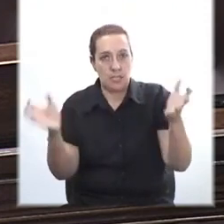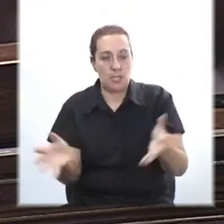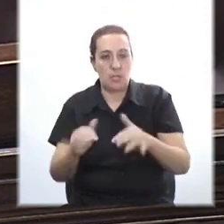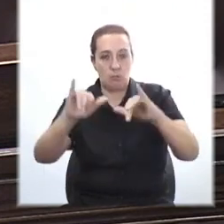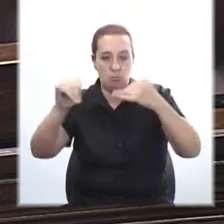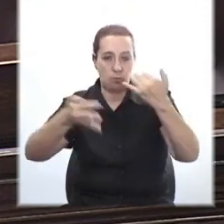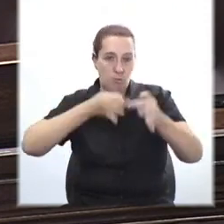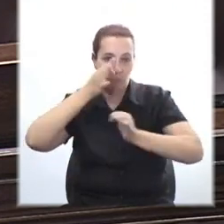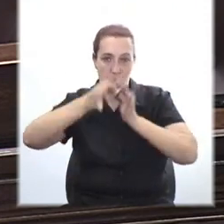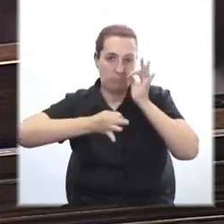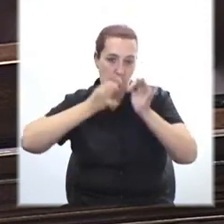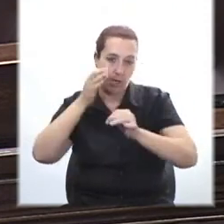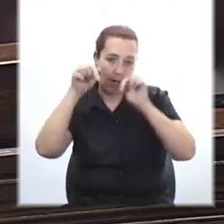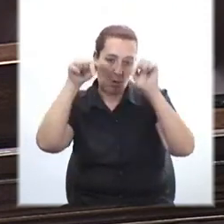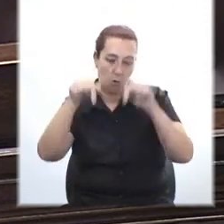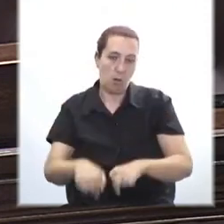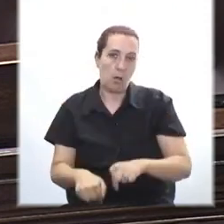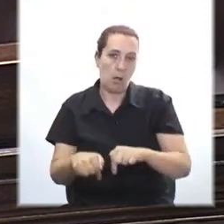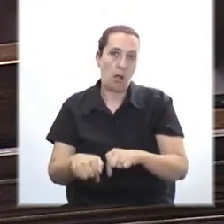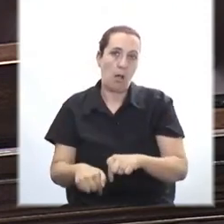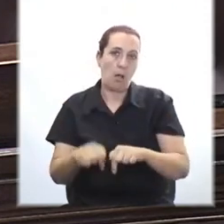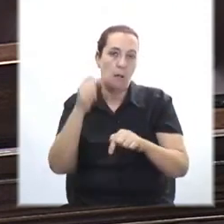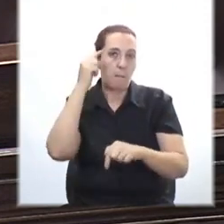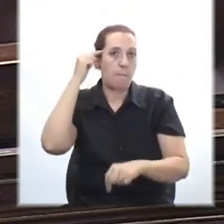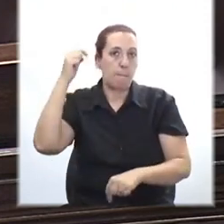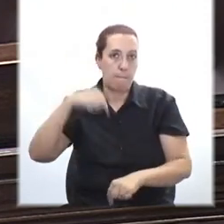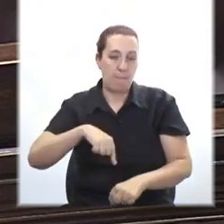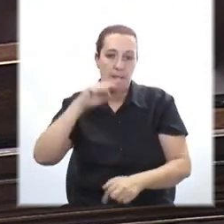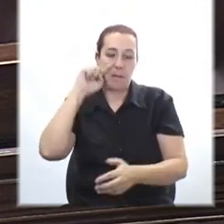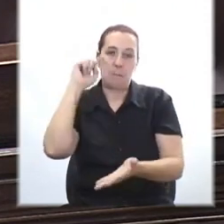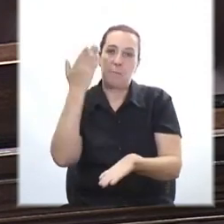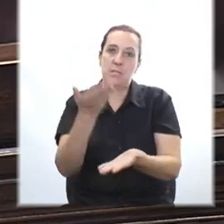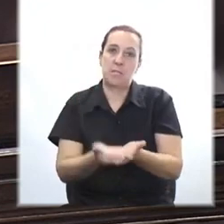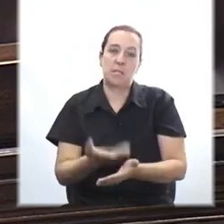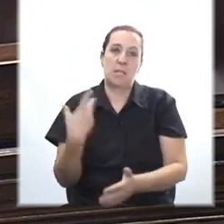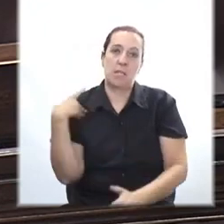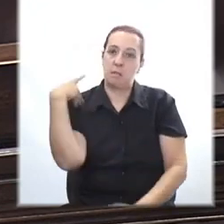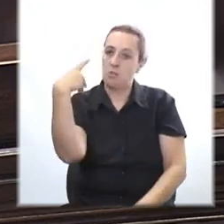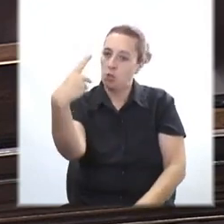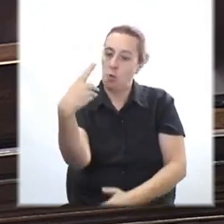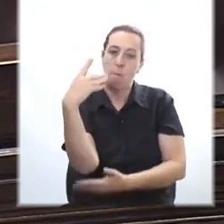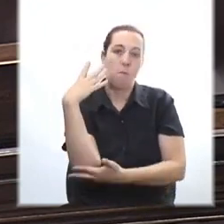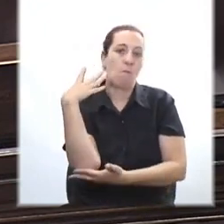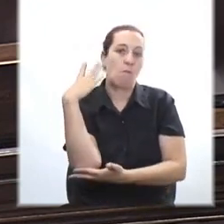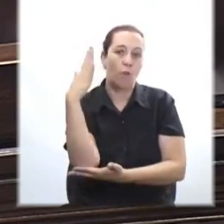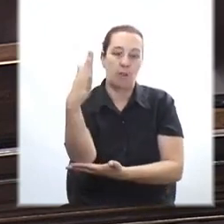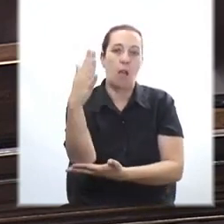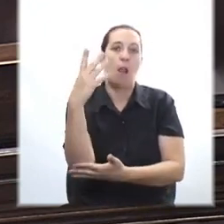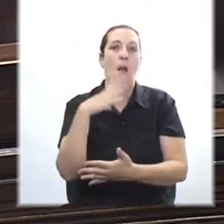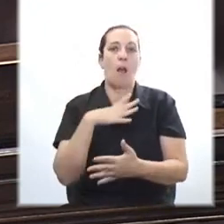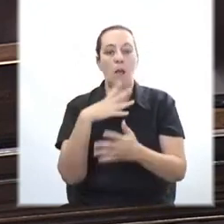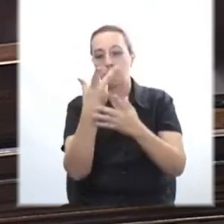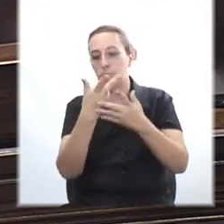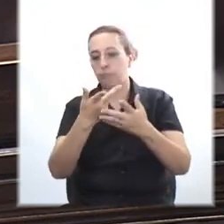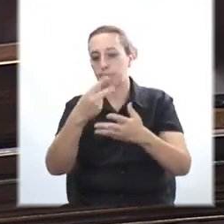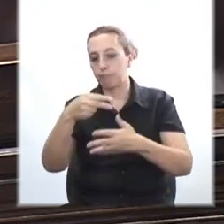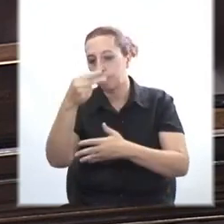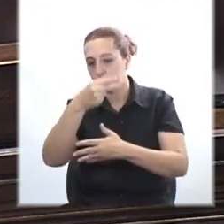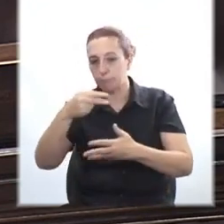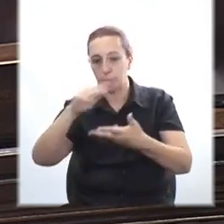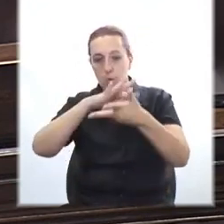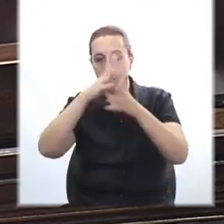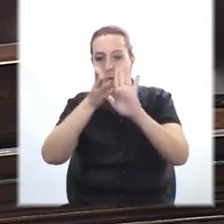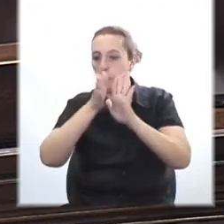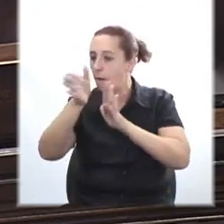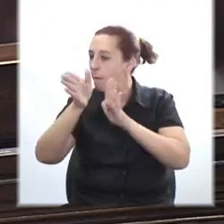sala, esos planes se presentan como debe ser a la Dirección Forestal, que contienen un croquis, que contienen vías de